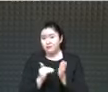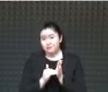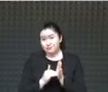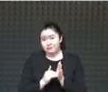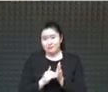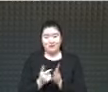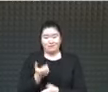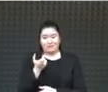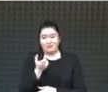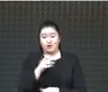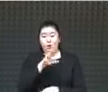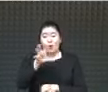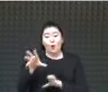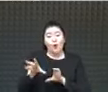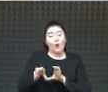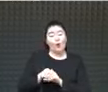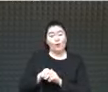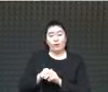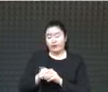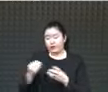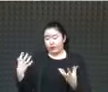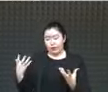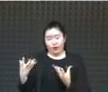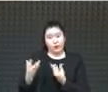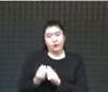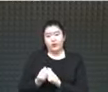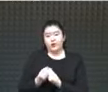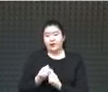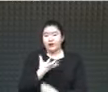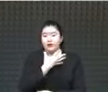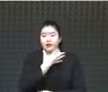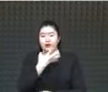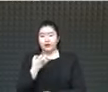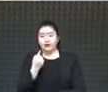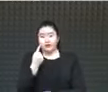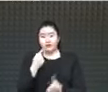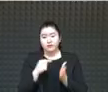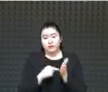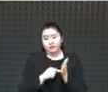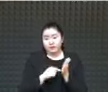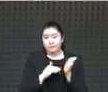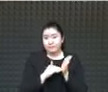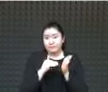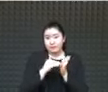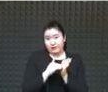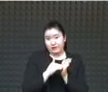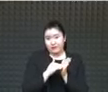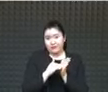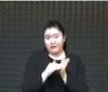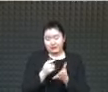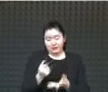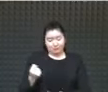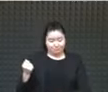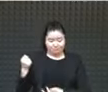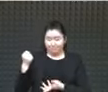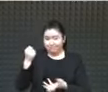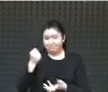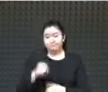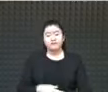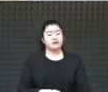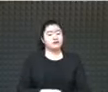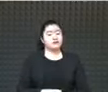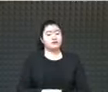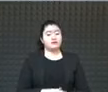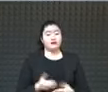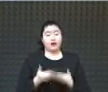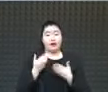de 2.501 millones 382 mil pesos. Con respecto a la escuela,